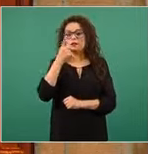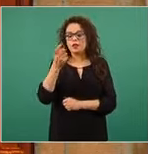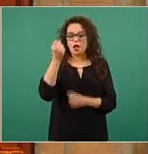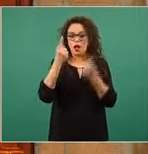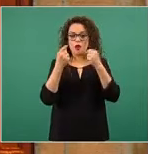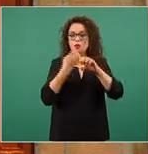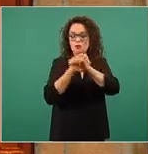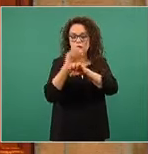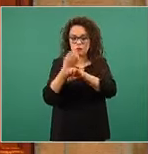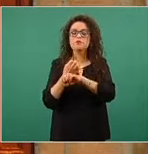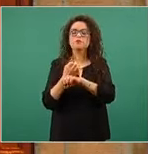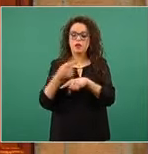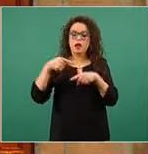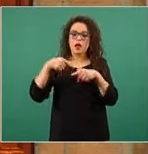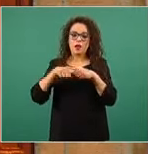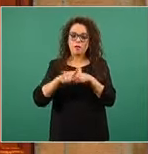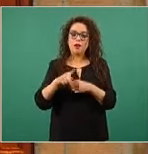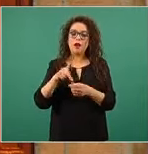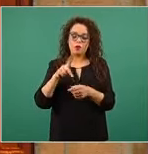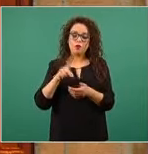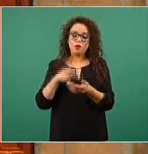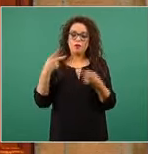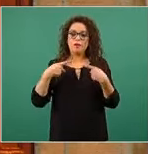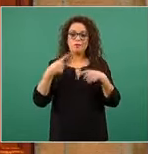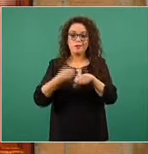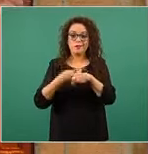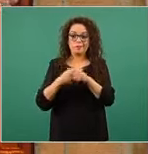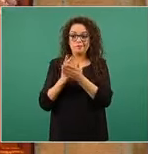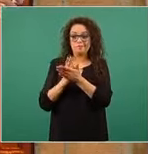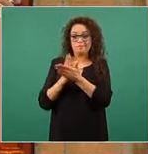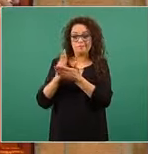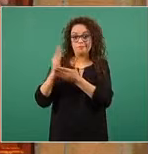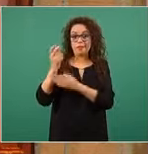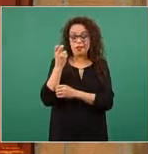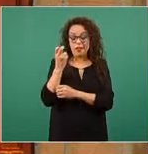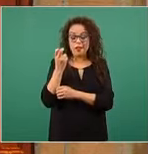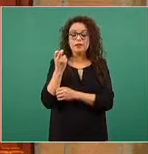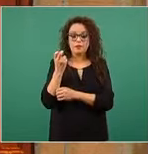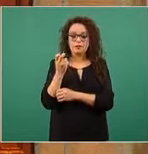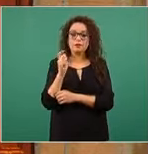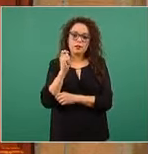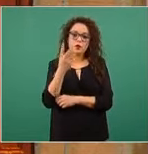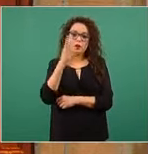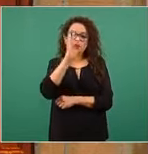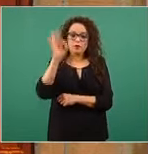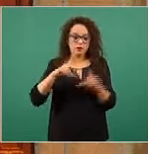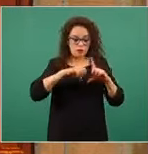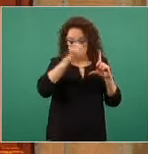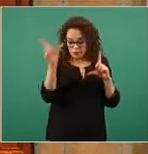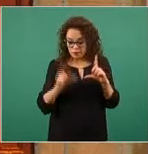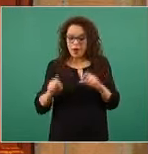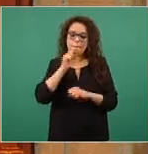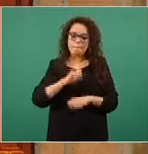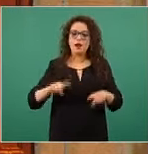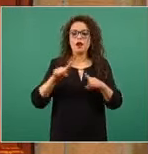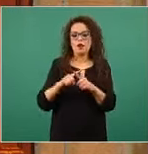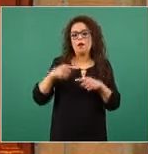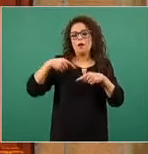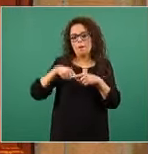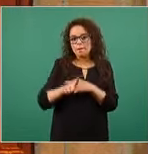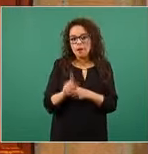que tienen incremento y que por lo tanto están contribuyendo a este aumento nacional de 4%, pero entonces también tenemos